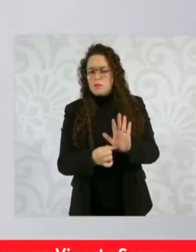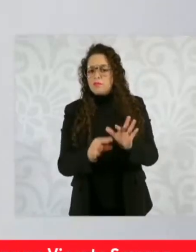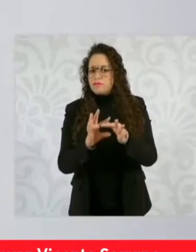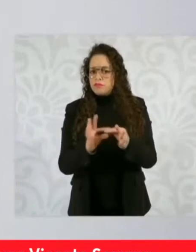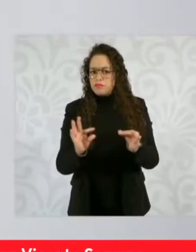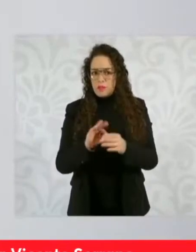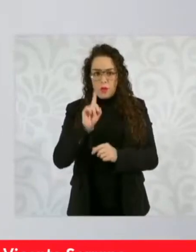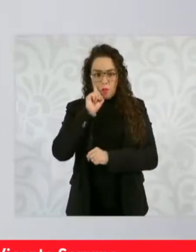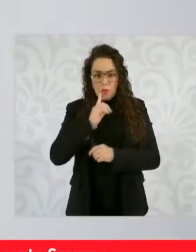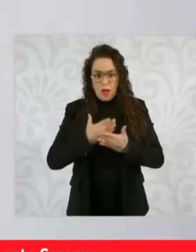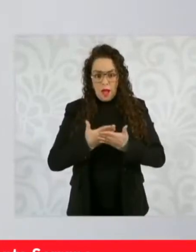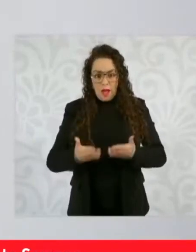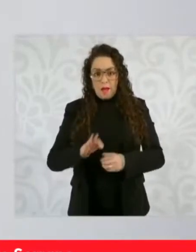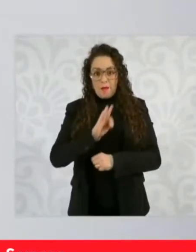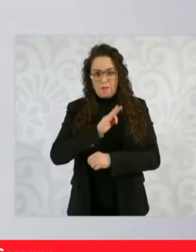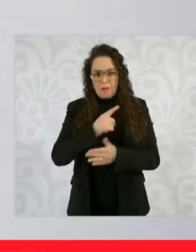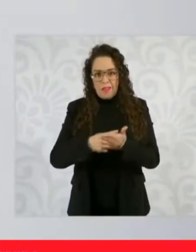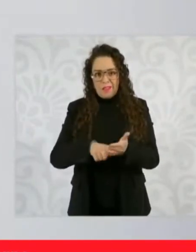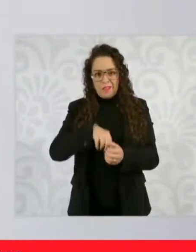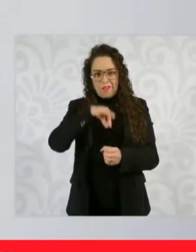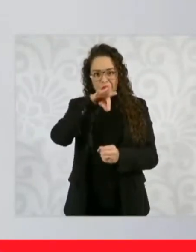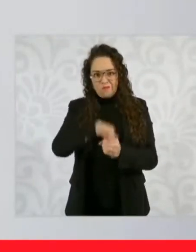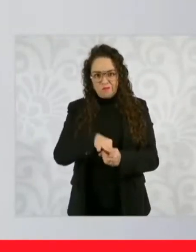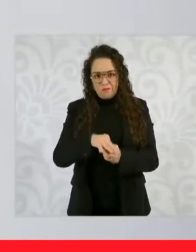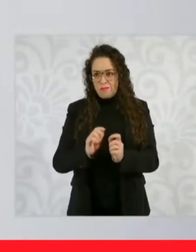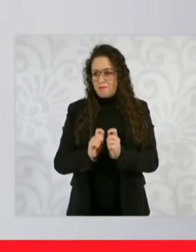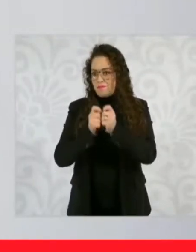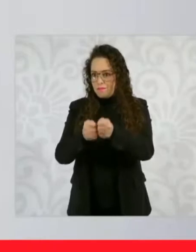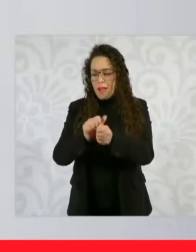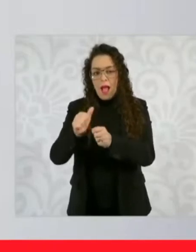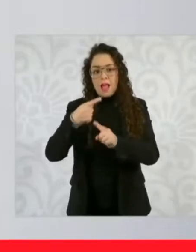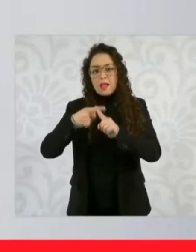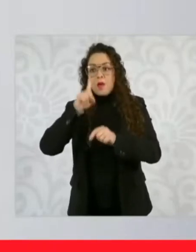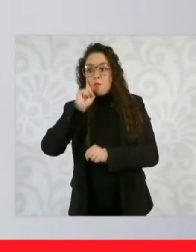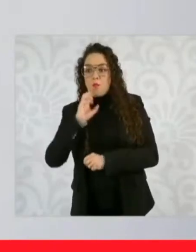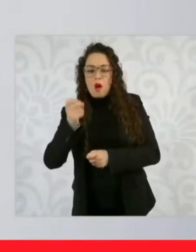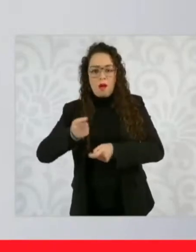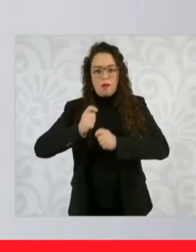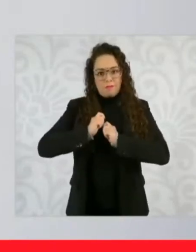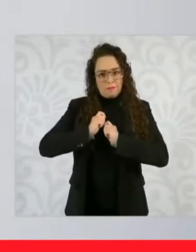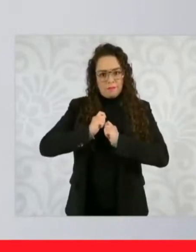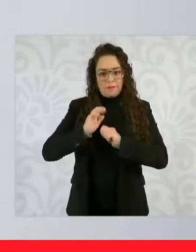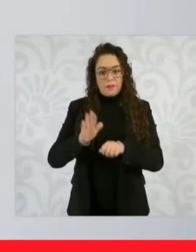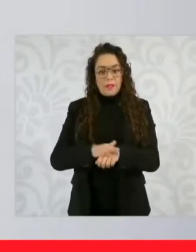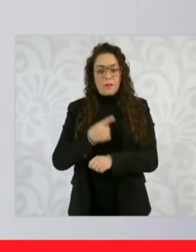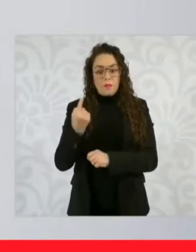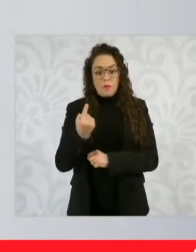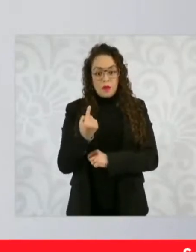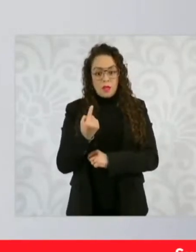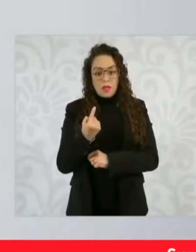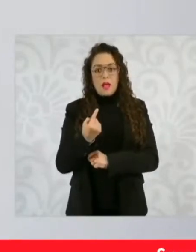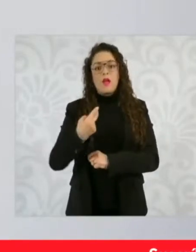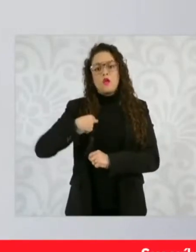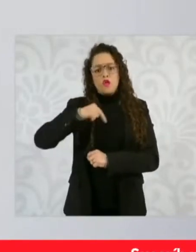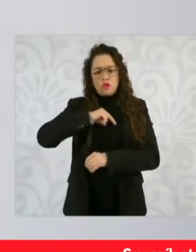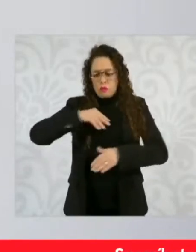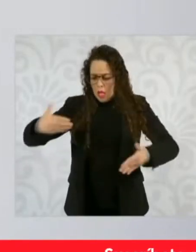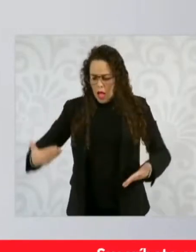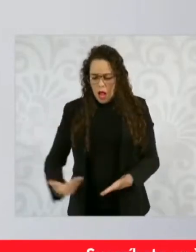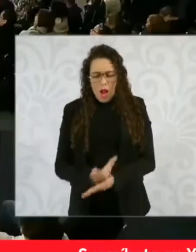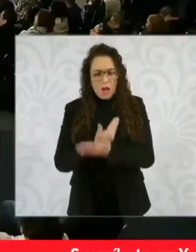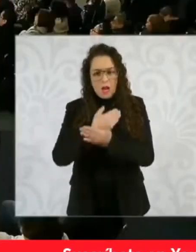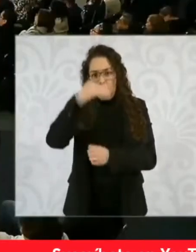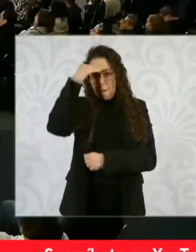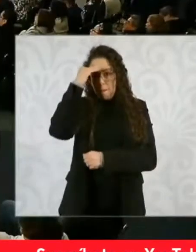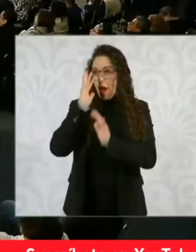mujeres podamos votar y ser votadas. Creo que muchas veces nosotros nacemos creyendo que son derechos ya dados, ¿no? Que ya los